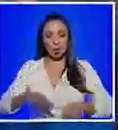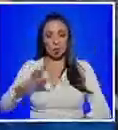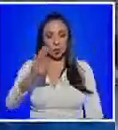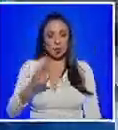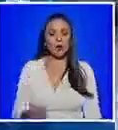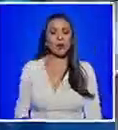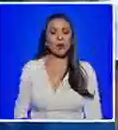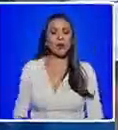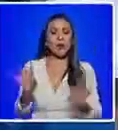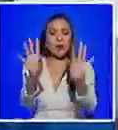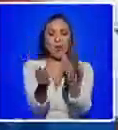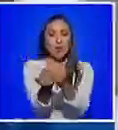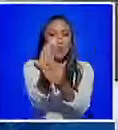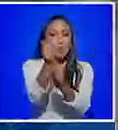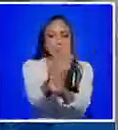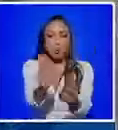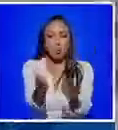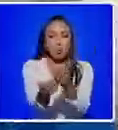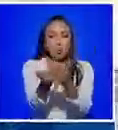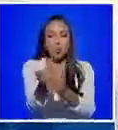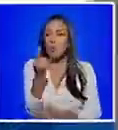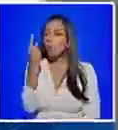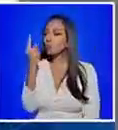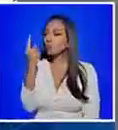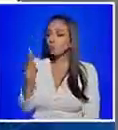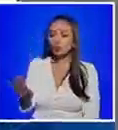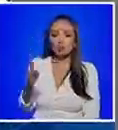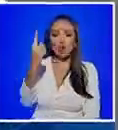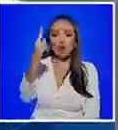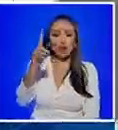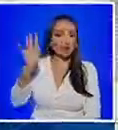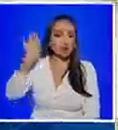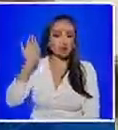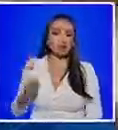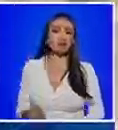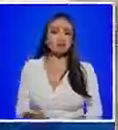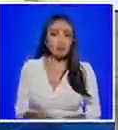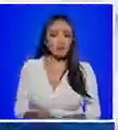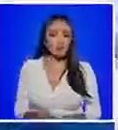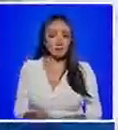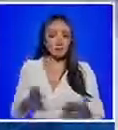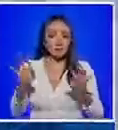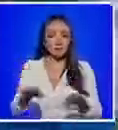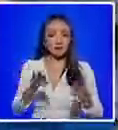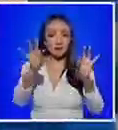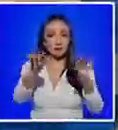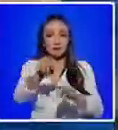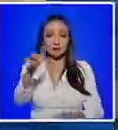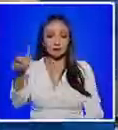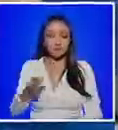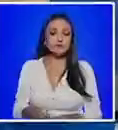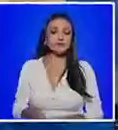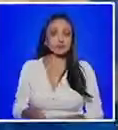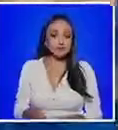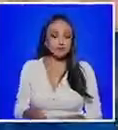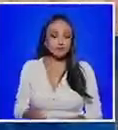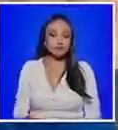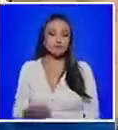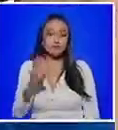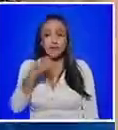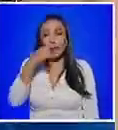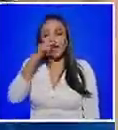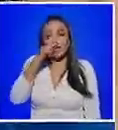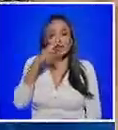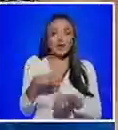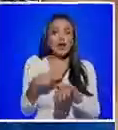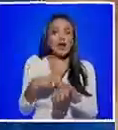Está prácticamente nuevo, ¿no? Sí, $1 estamos vendiendo. $1, acá está otro uniforme, acá está otro uniforme. Es que a veces los pequeñitos en